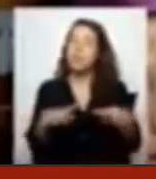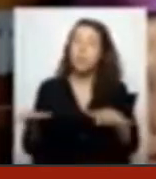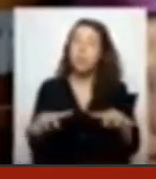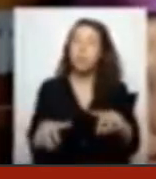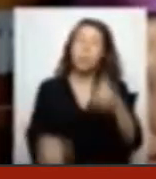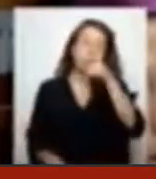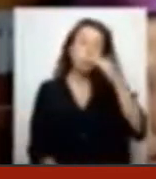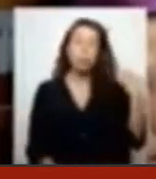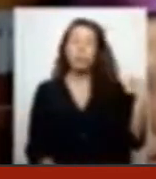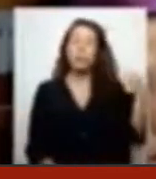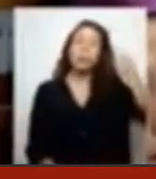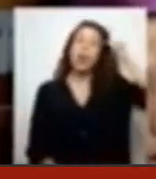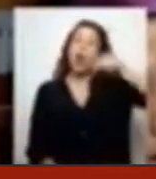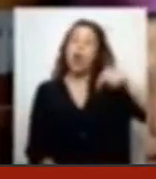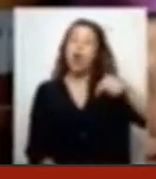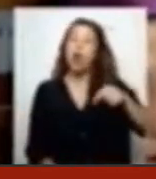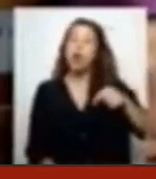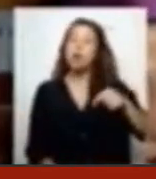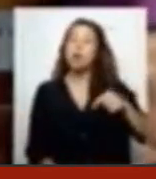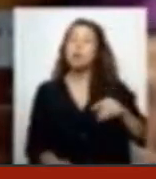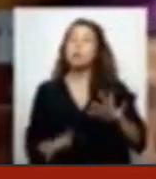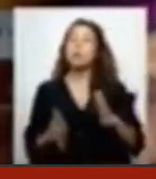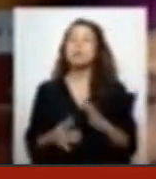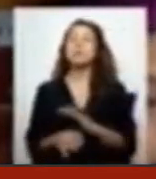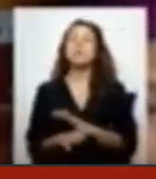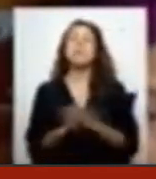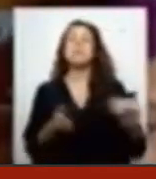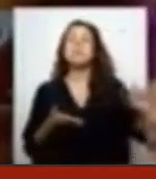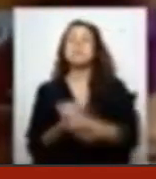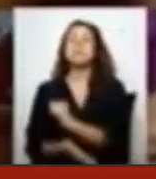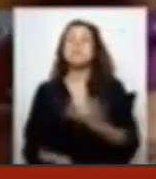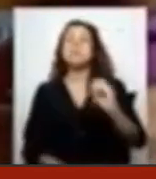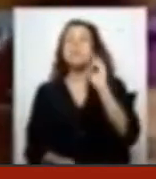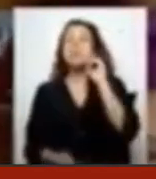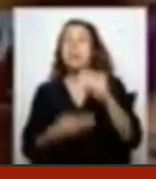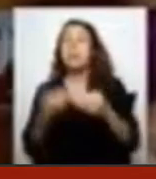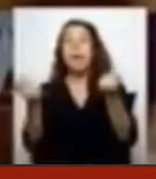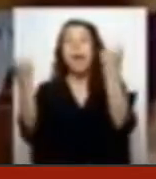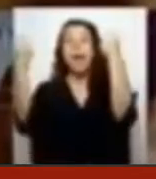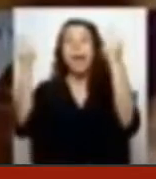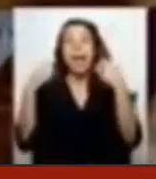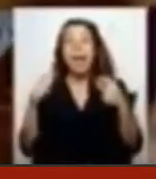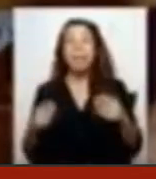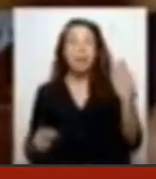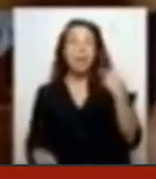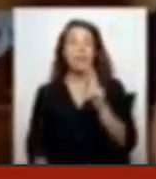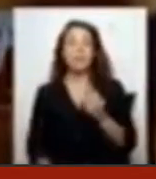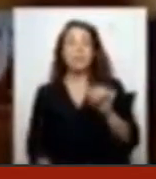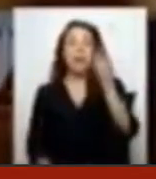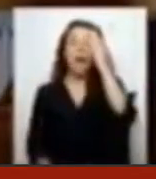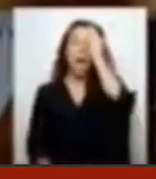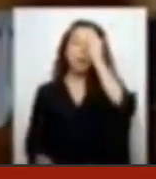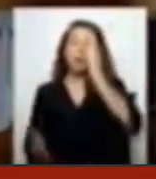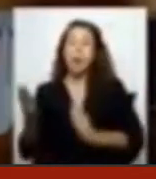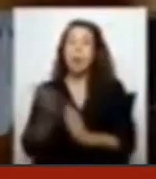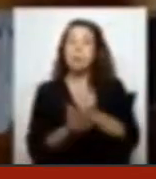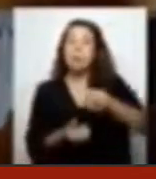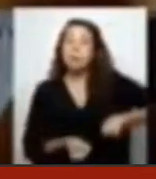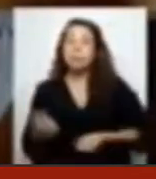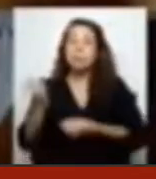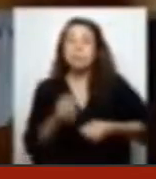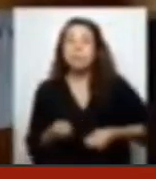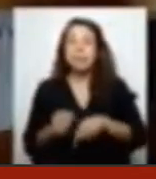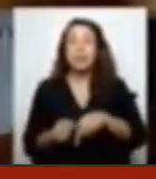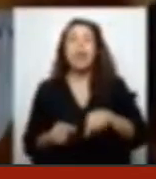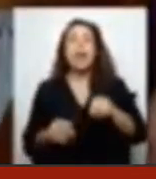todo eso ha quedado, parece que en nada. Pese a encontrarse en proceso de evaluación, el pasado 26 de agosto se iniciaron excavaciones al interior del conjunto habitacional Las